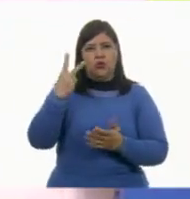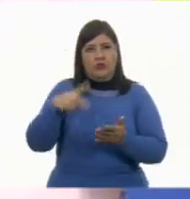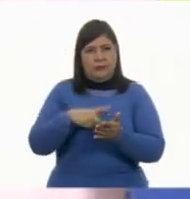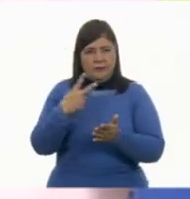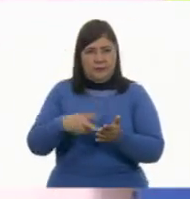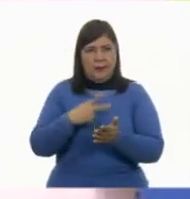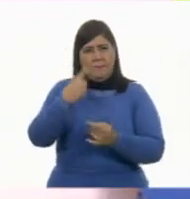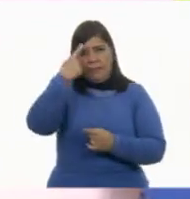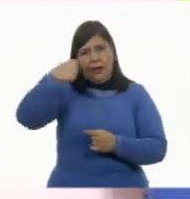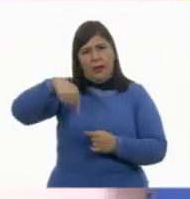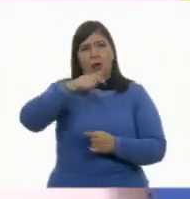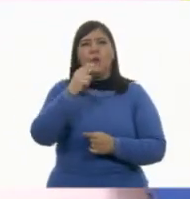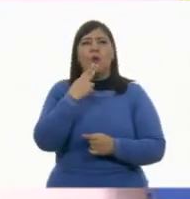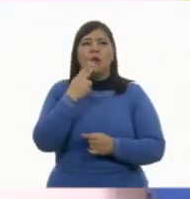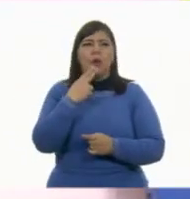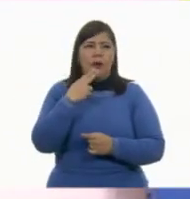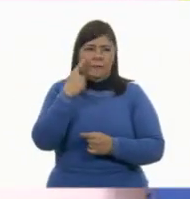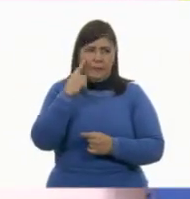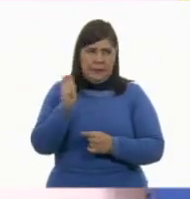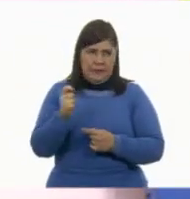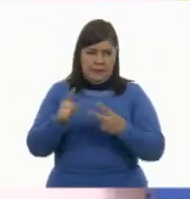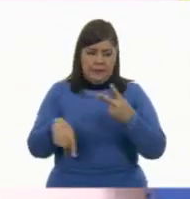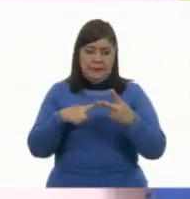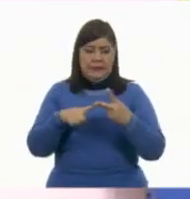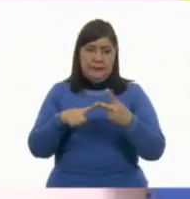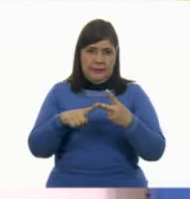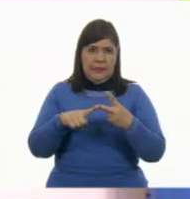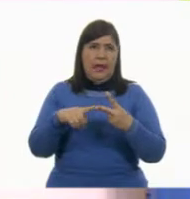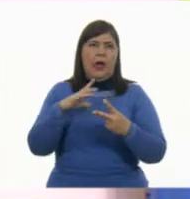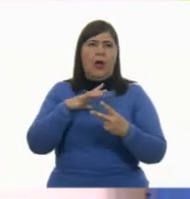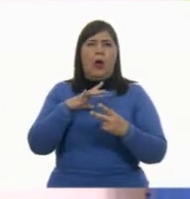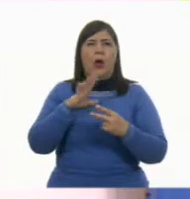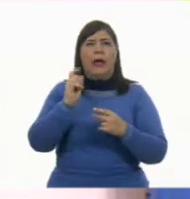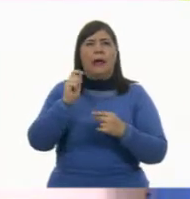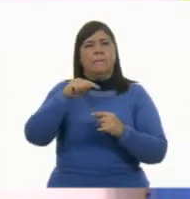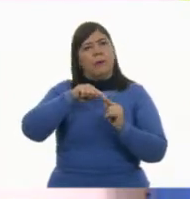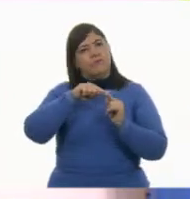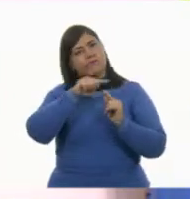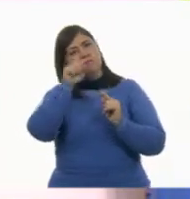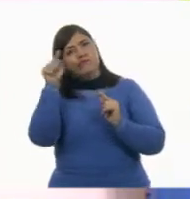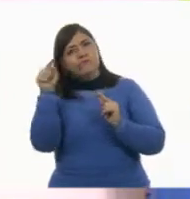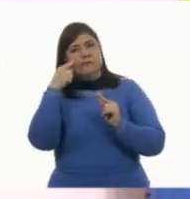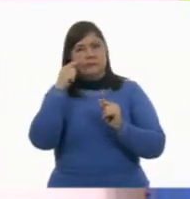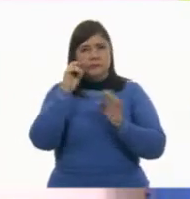las vamos a ocupar y ahorita vamos a hacer la partitura. Luego tenemos un como medio círculo o